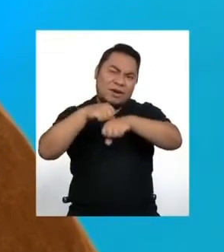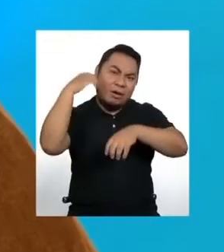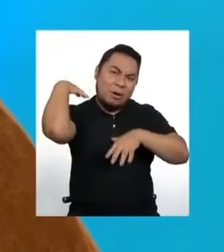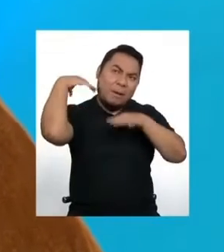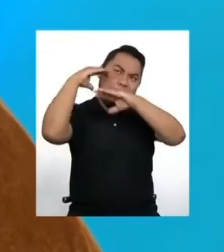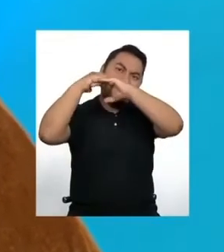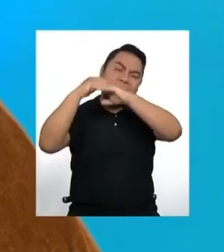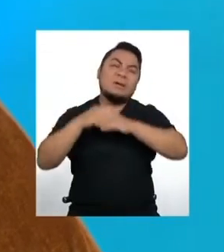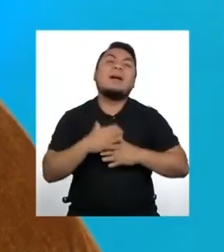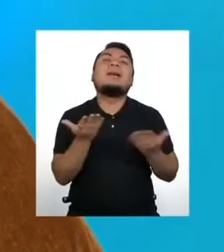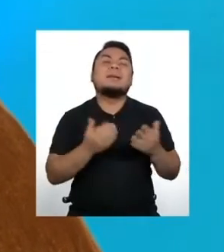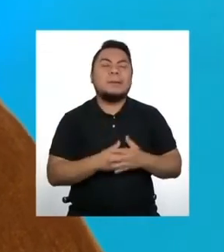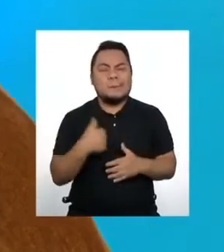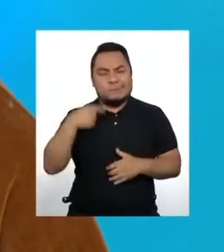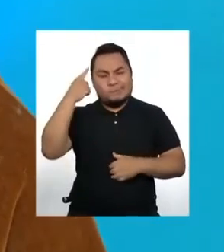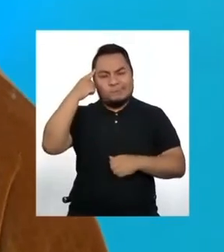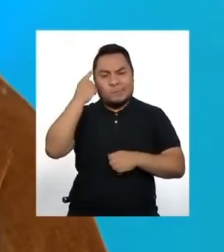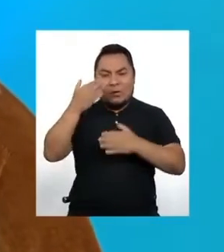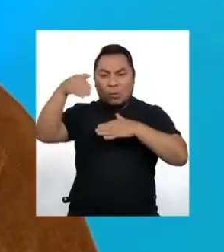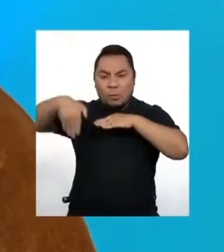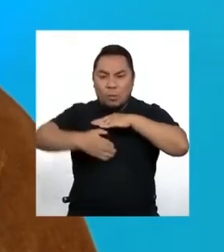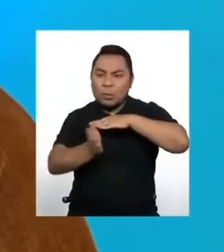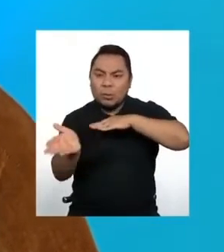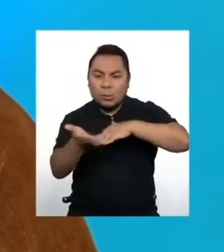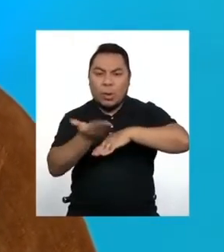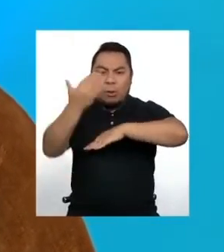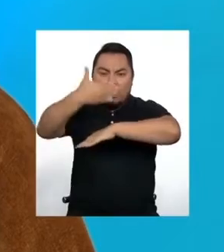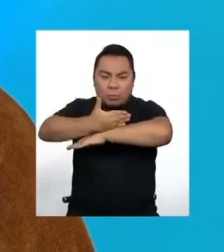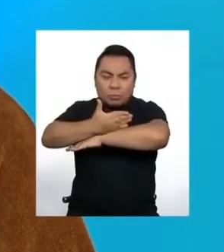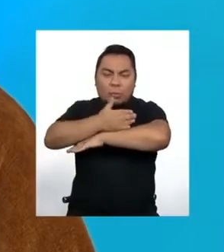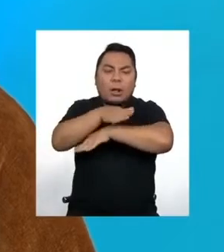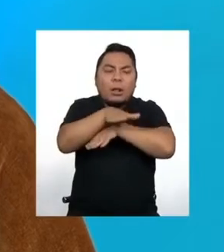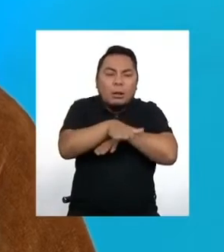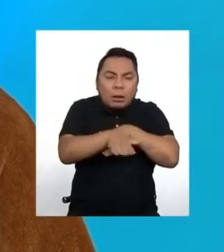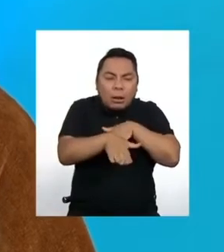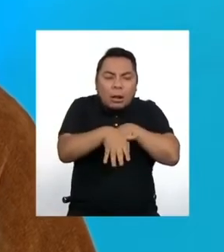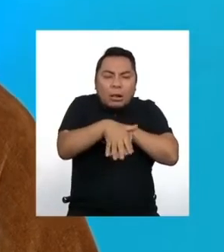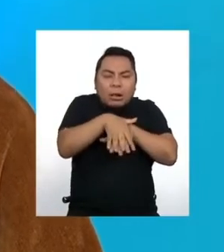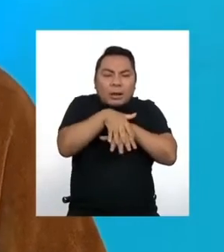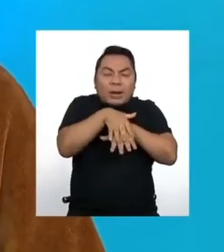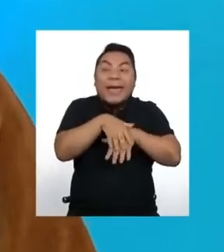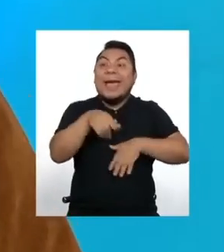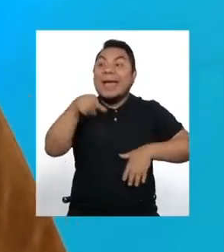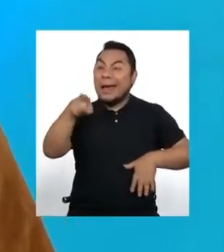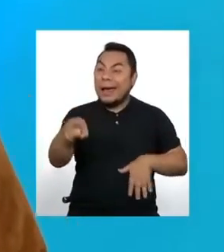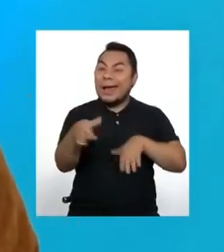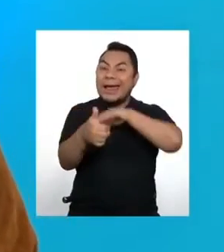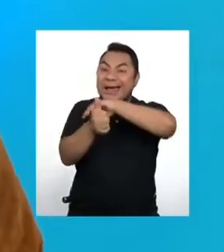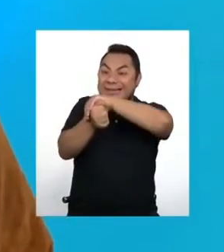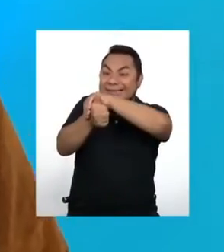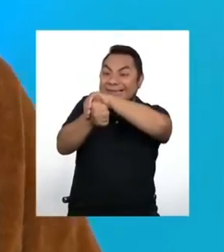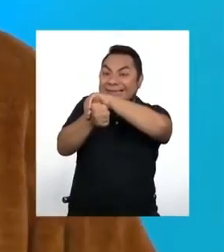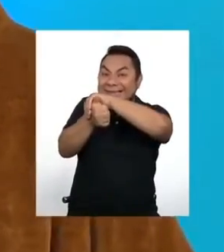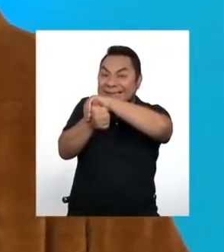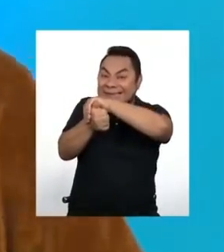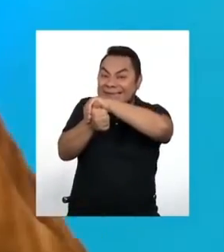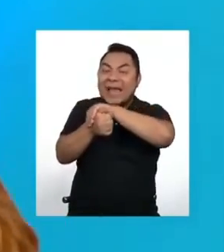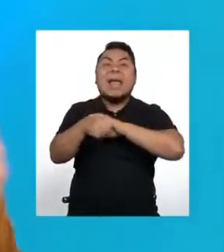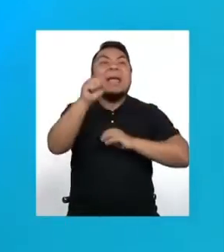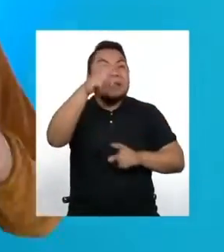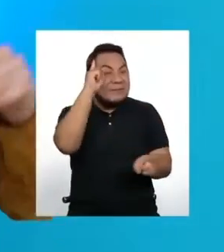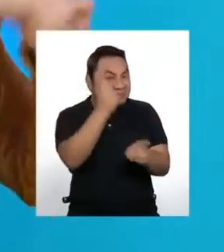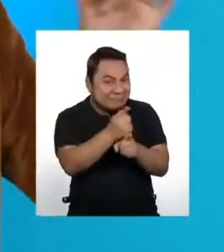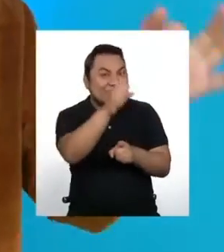algunos objetos que están a su alcance. Los invitamos a nuestra siguiente sesión para niñas y niños de